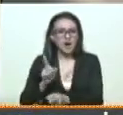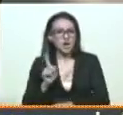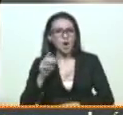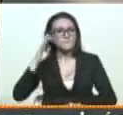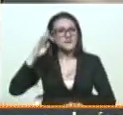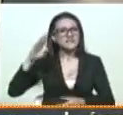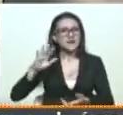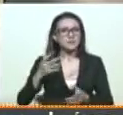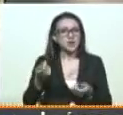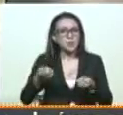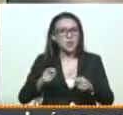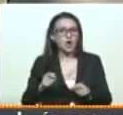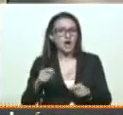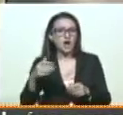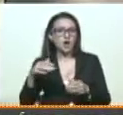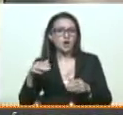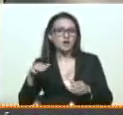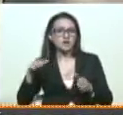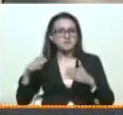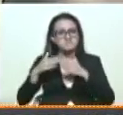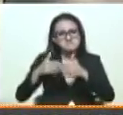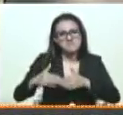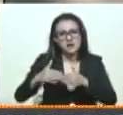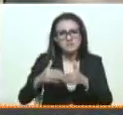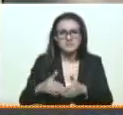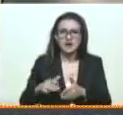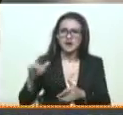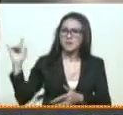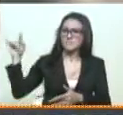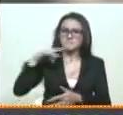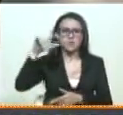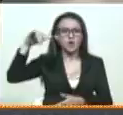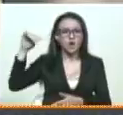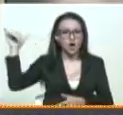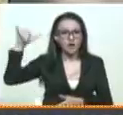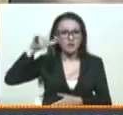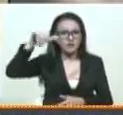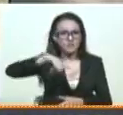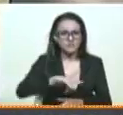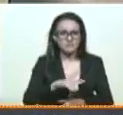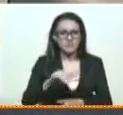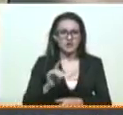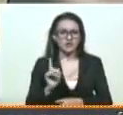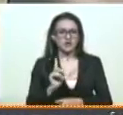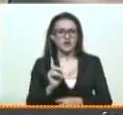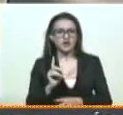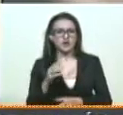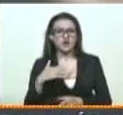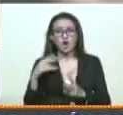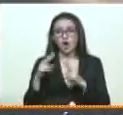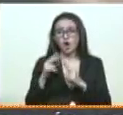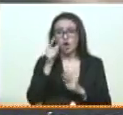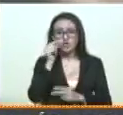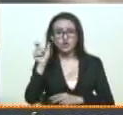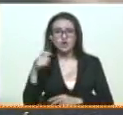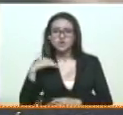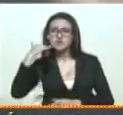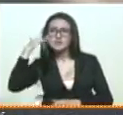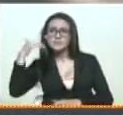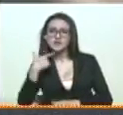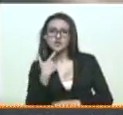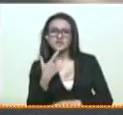militar puede ser un bloqueo marítimo. Se paran 3 portaaviones y no entran ni barcos ni salen barcos. Yo conozco 2 marines. Los llamé y les